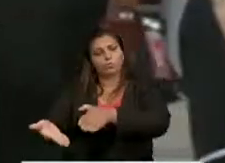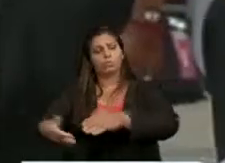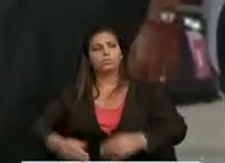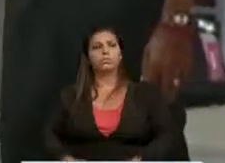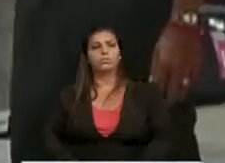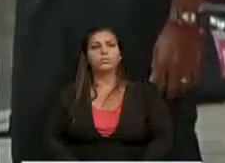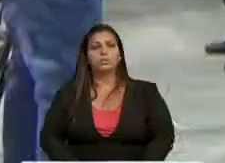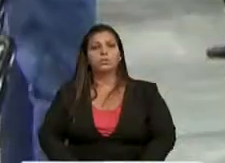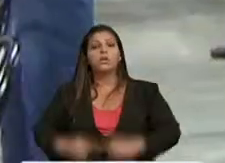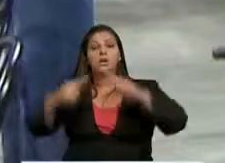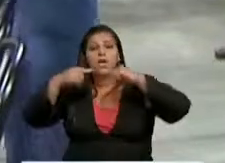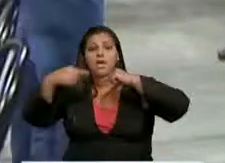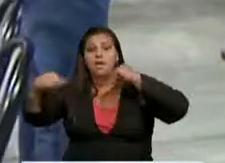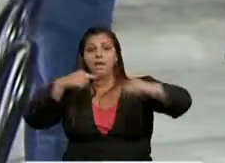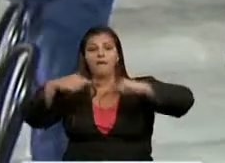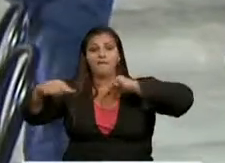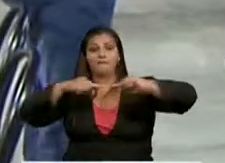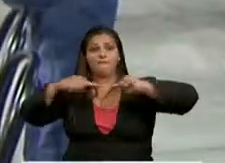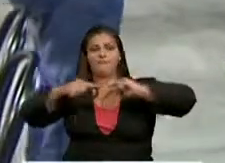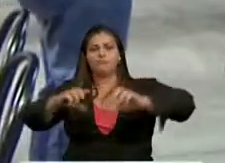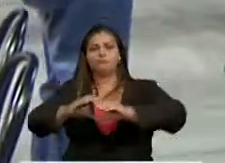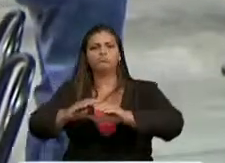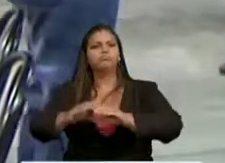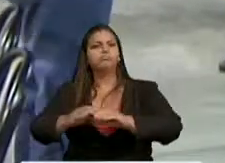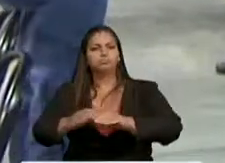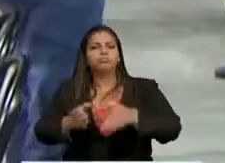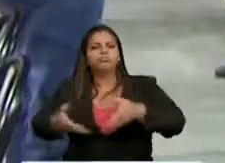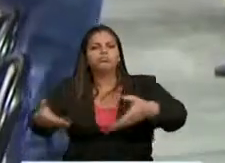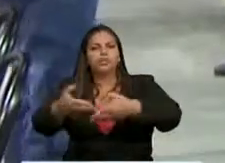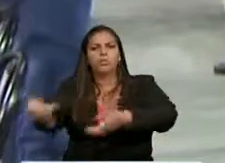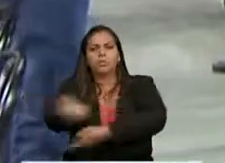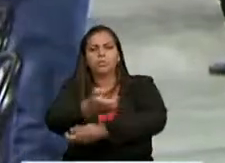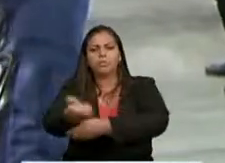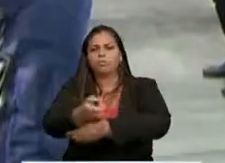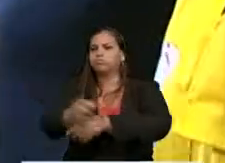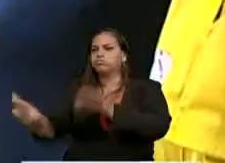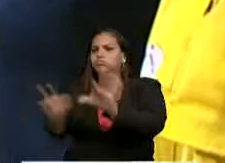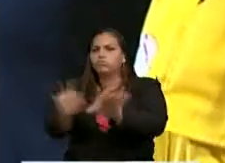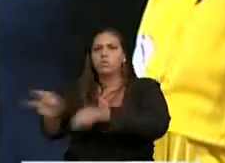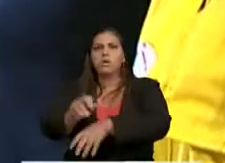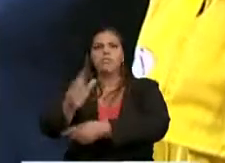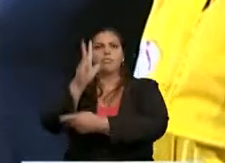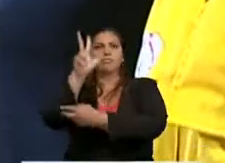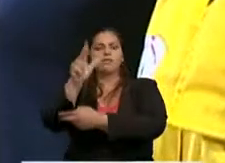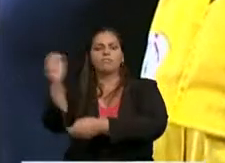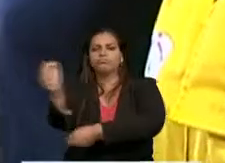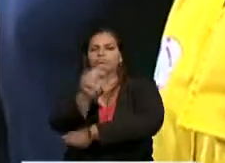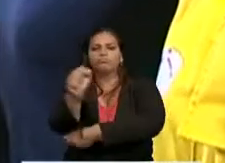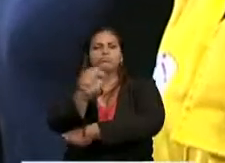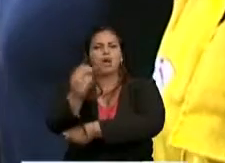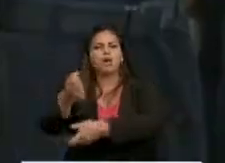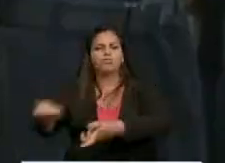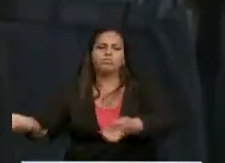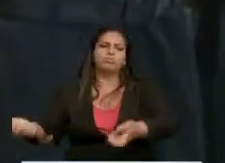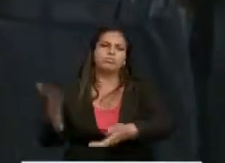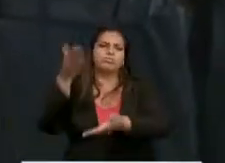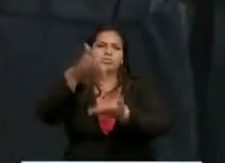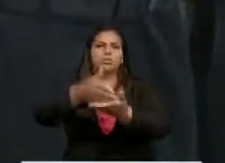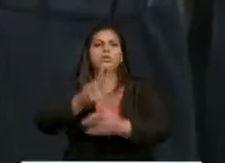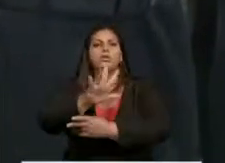coronel Martín Cucalón, designó 3 unidades de combate contra incendios, 3 vehículos logísticos y 40 bomberos.